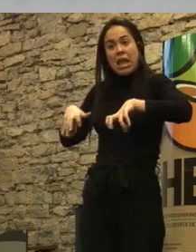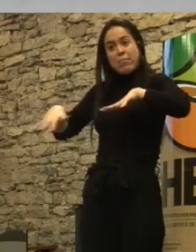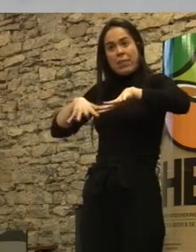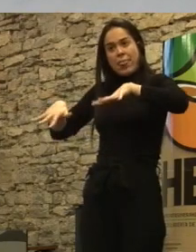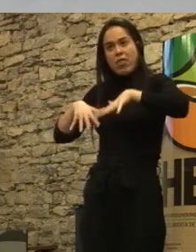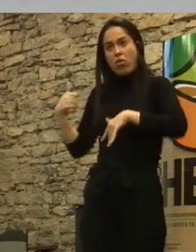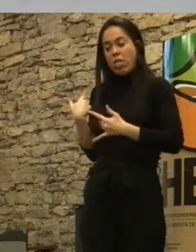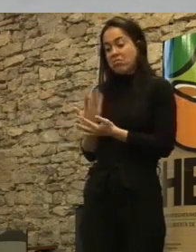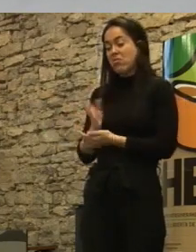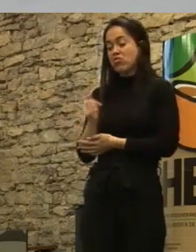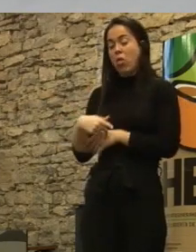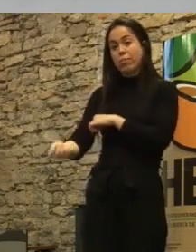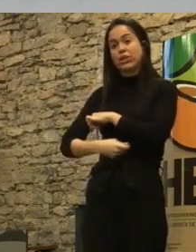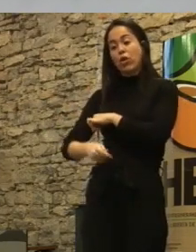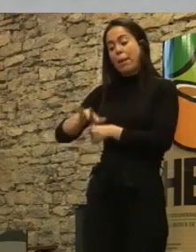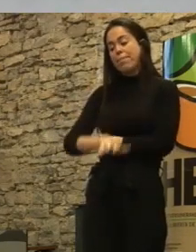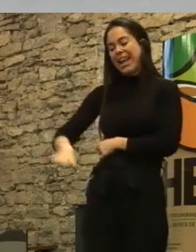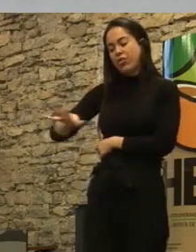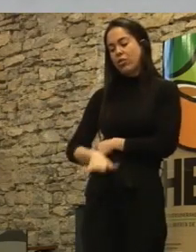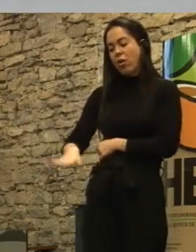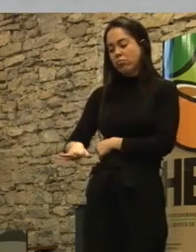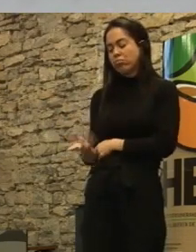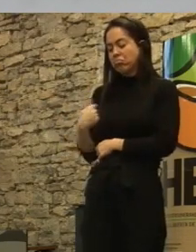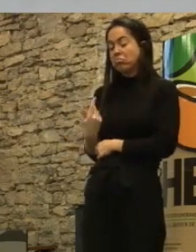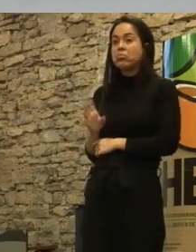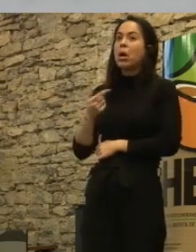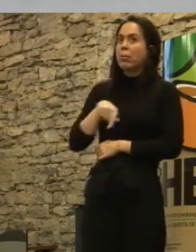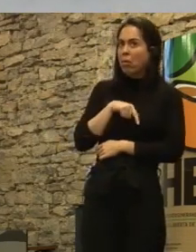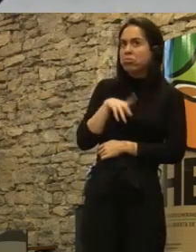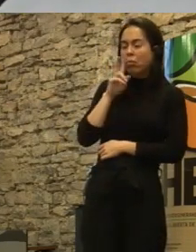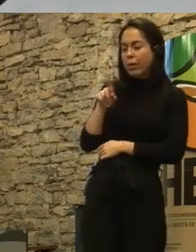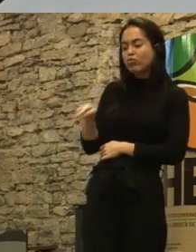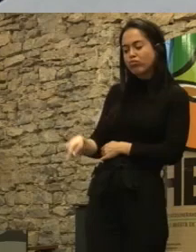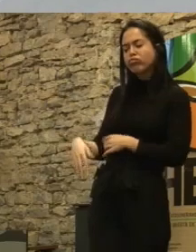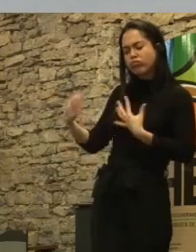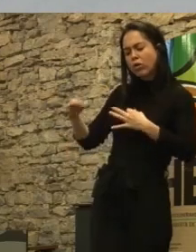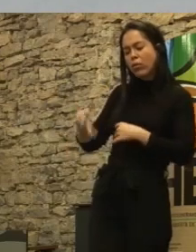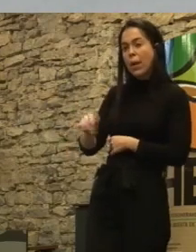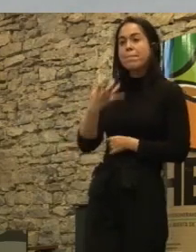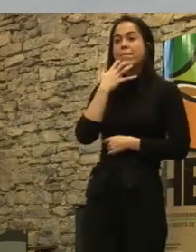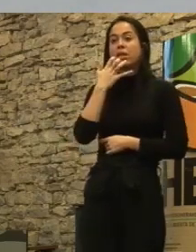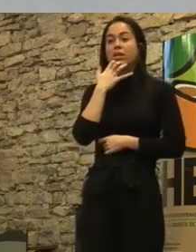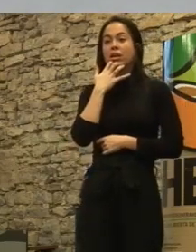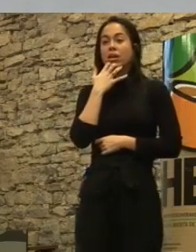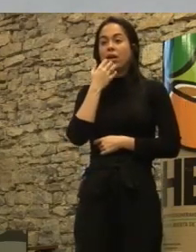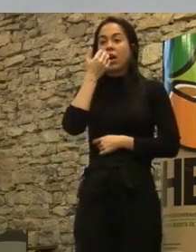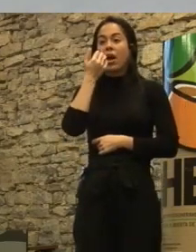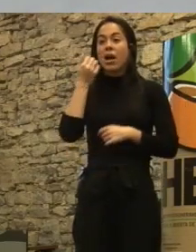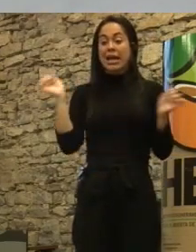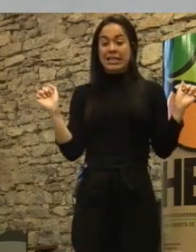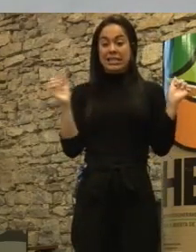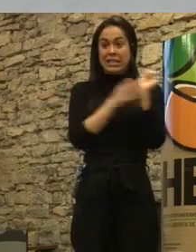de Vitoria, pero vemos que esto tiene sentido. La señora Ana Urrutia, la de las